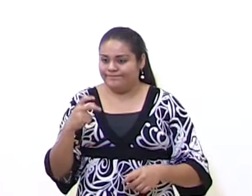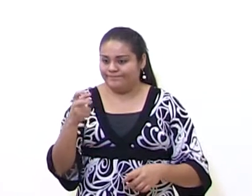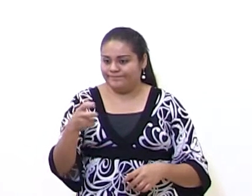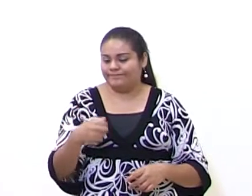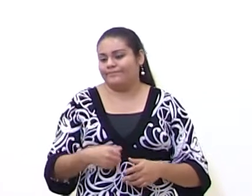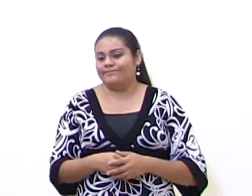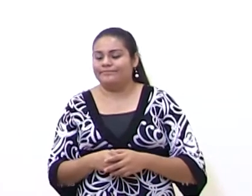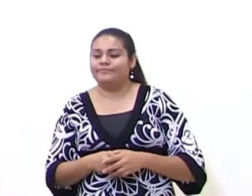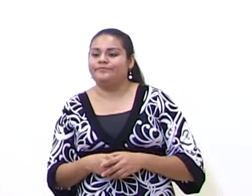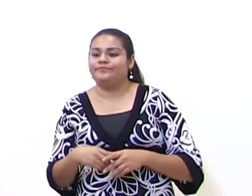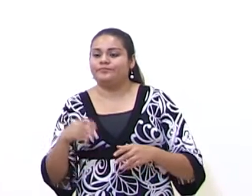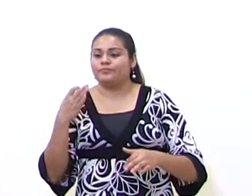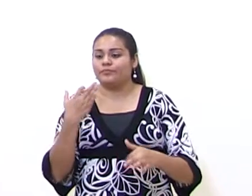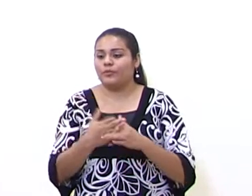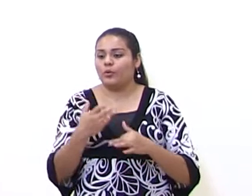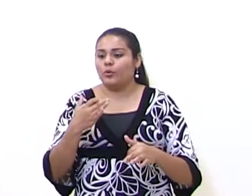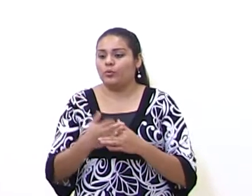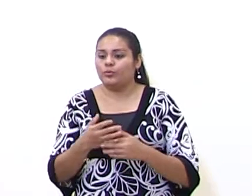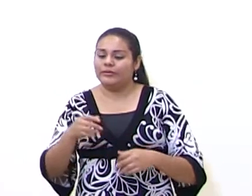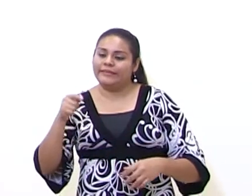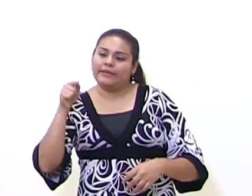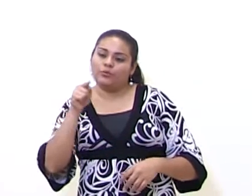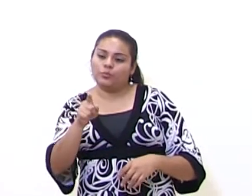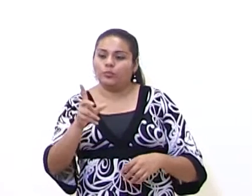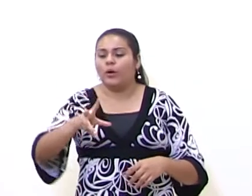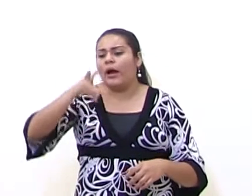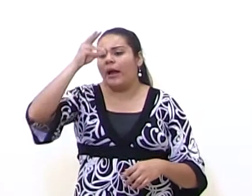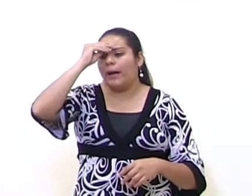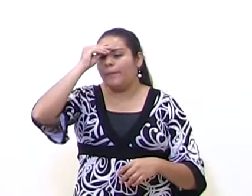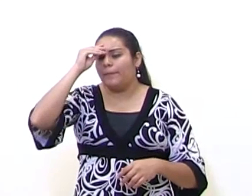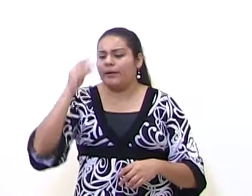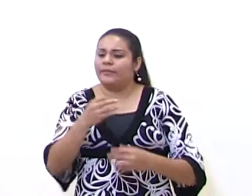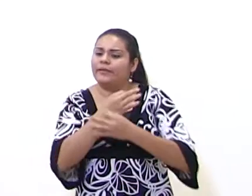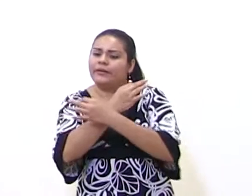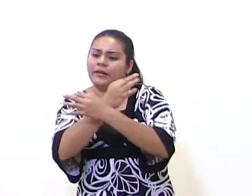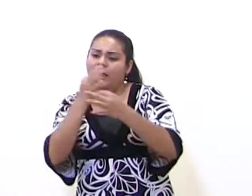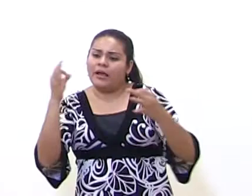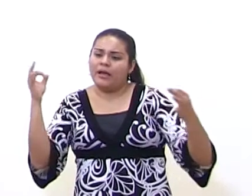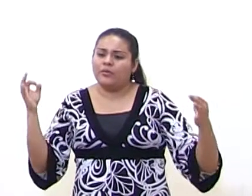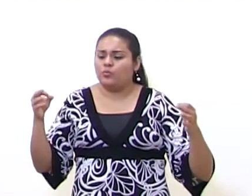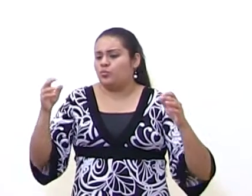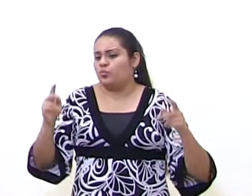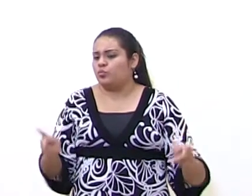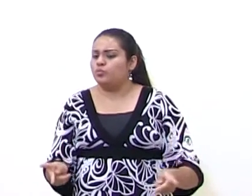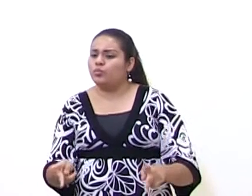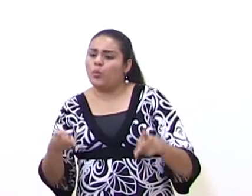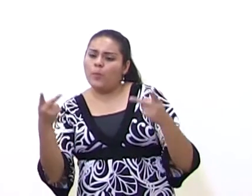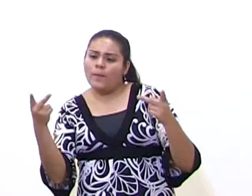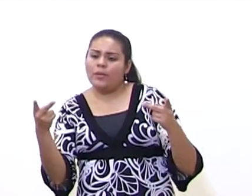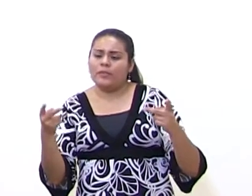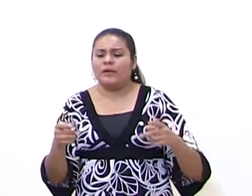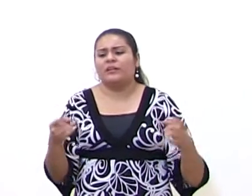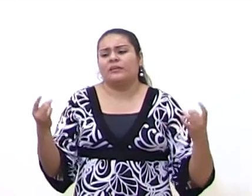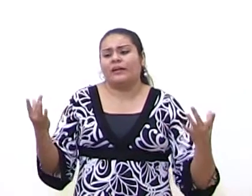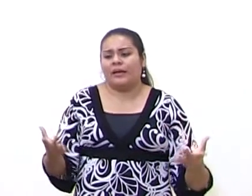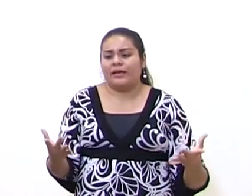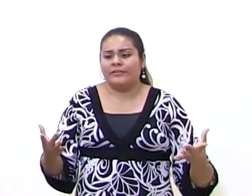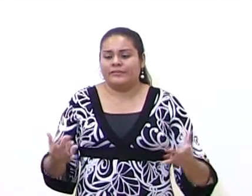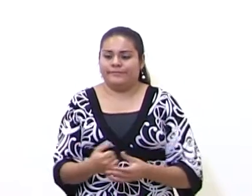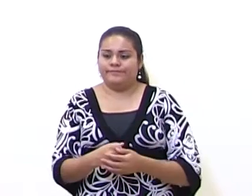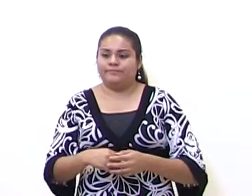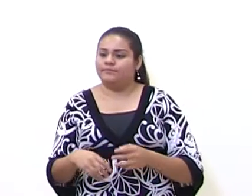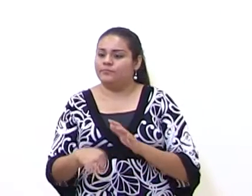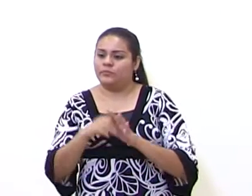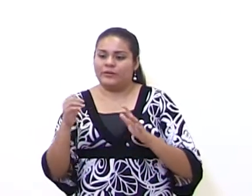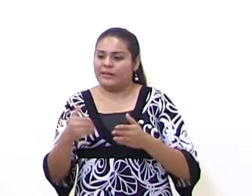entonces que tengas en cuenta también todas y cada una de las actividades que los